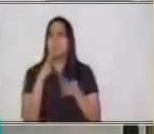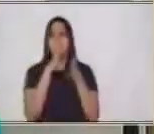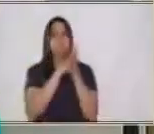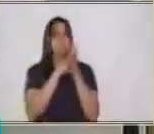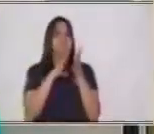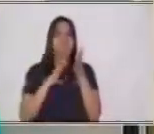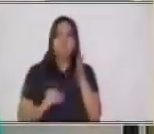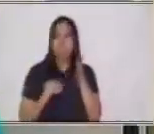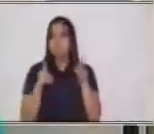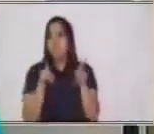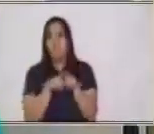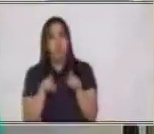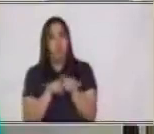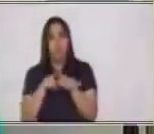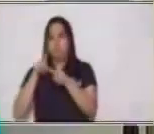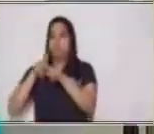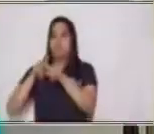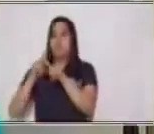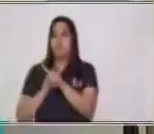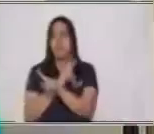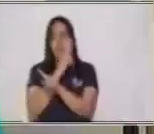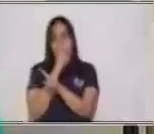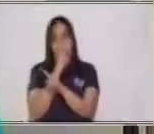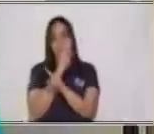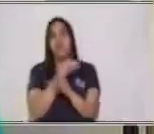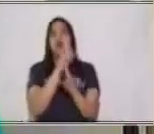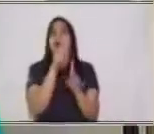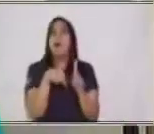se escribe x al cuadrado más